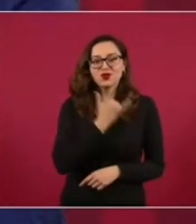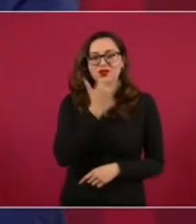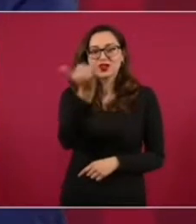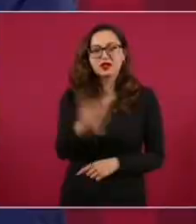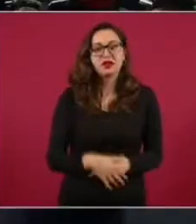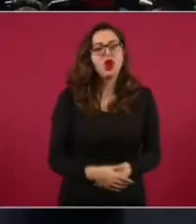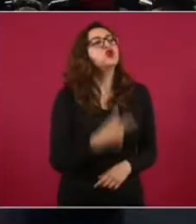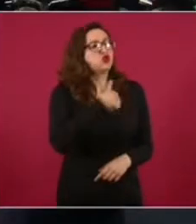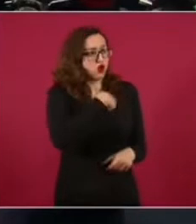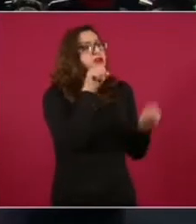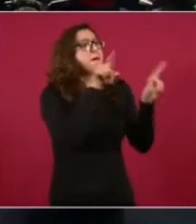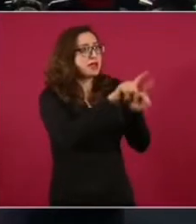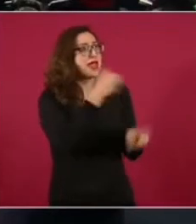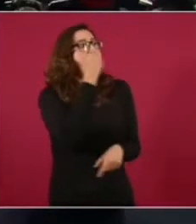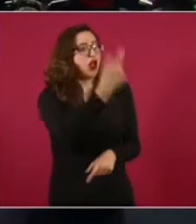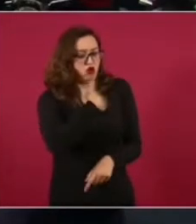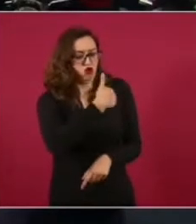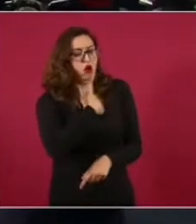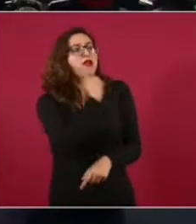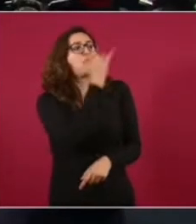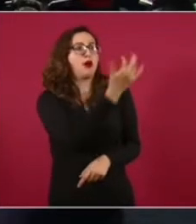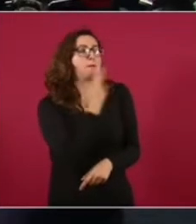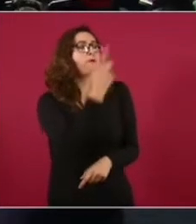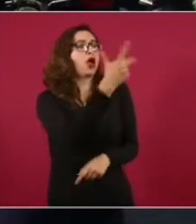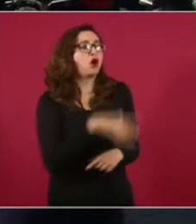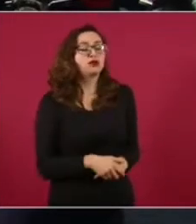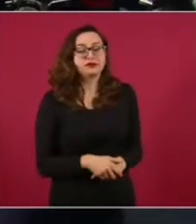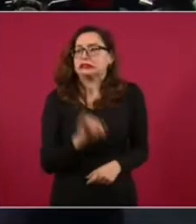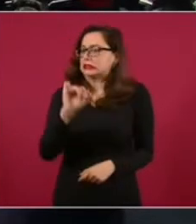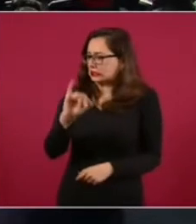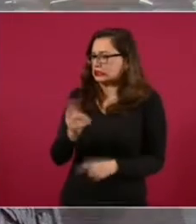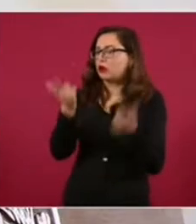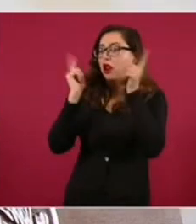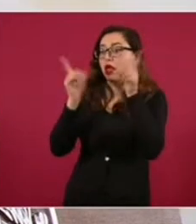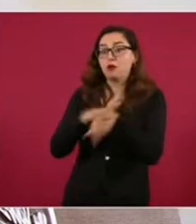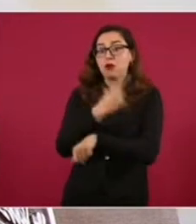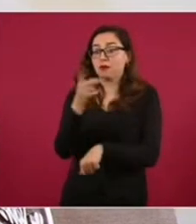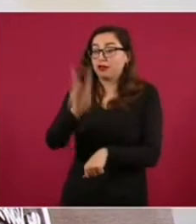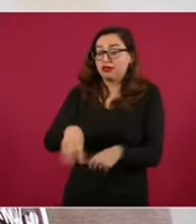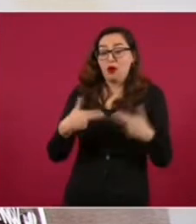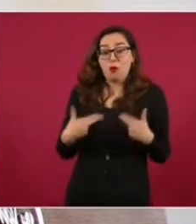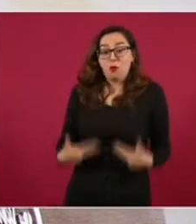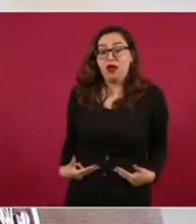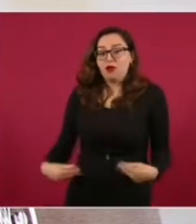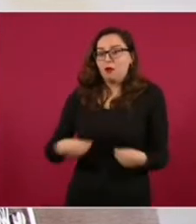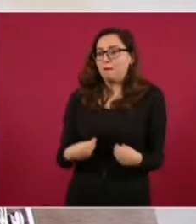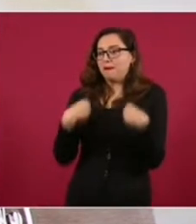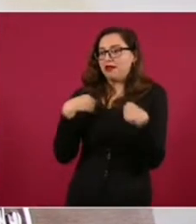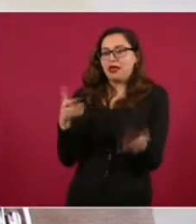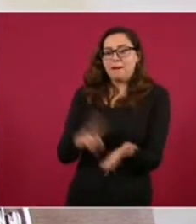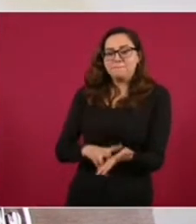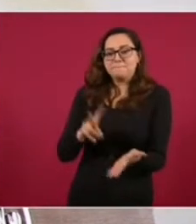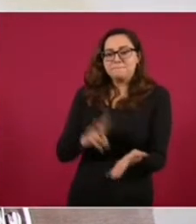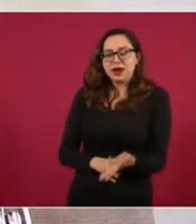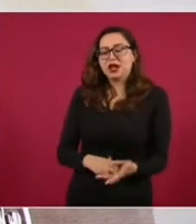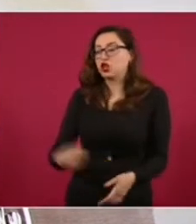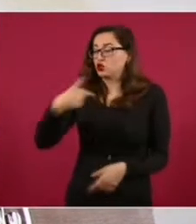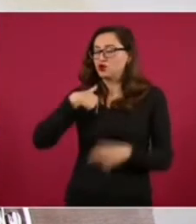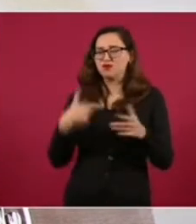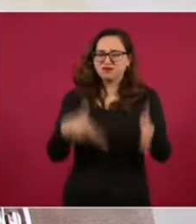estar equivocado. Porque se trata, como tú dices, de vidas humanas. Y estoy